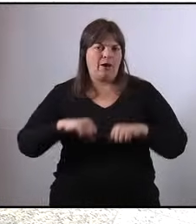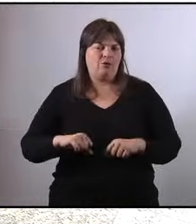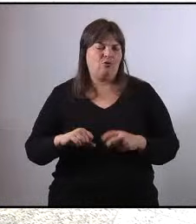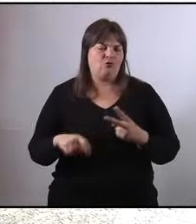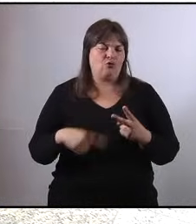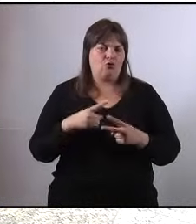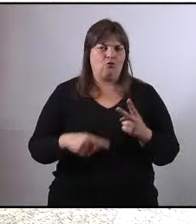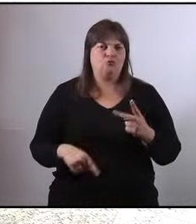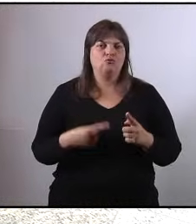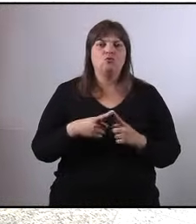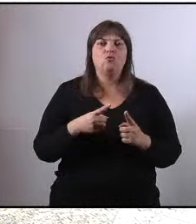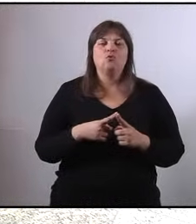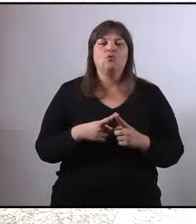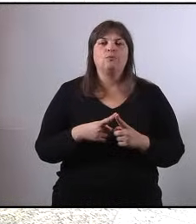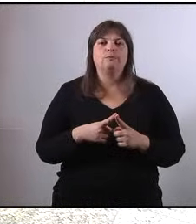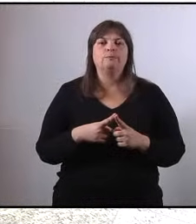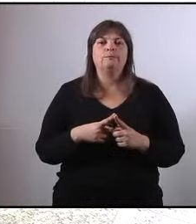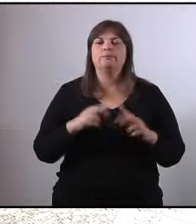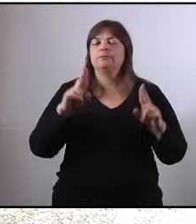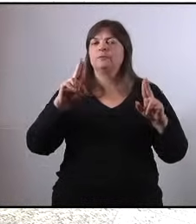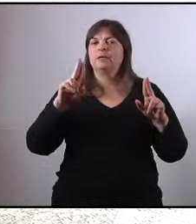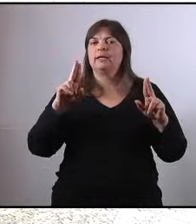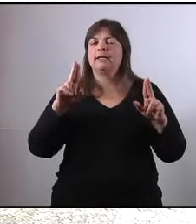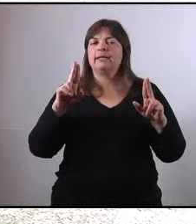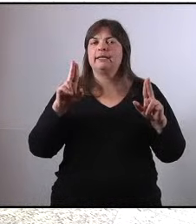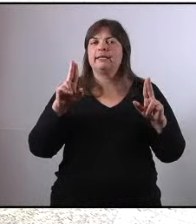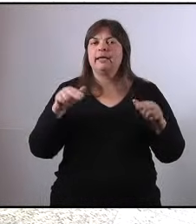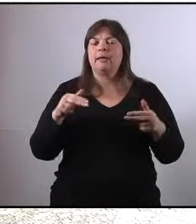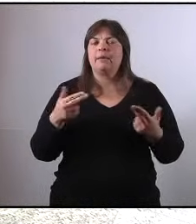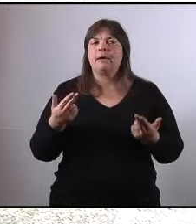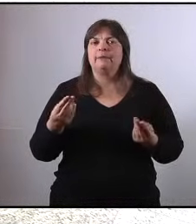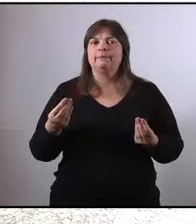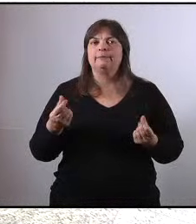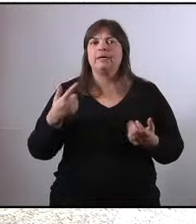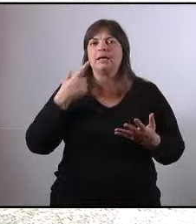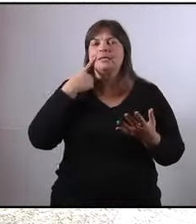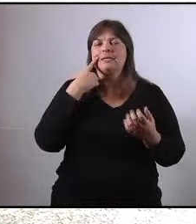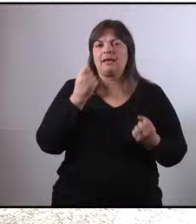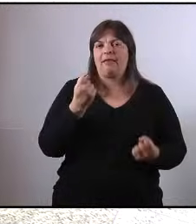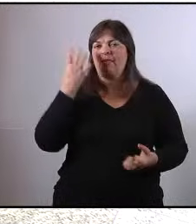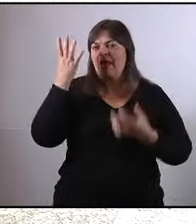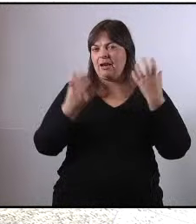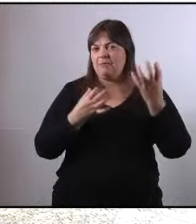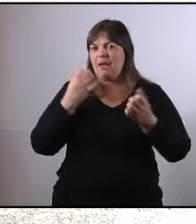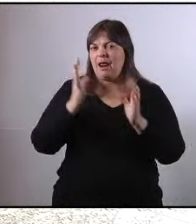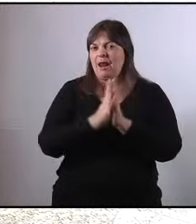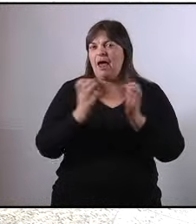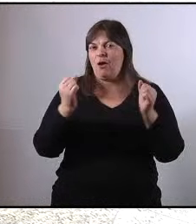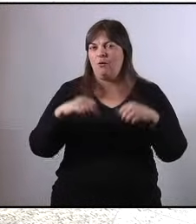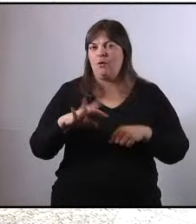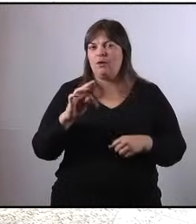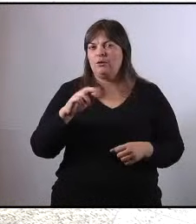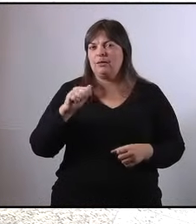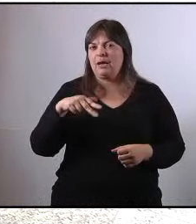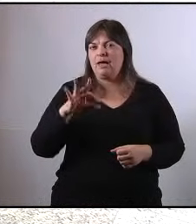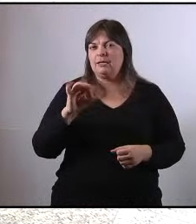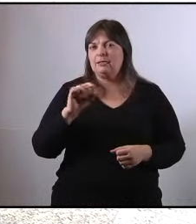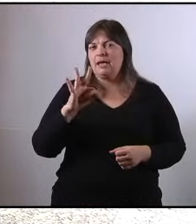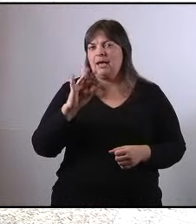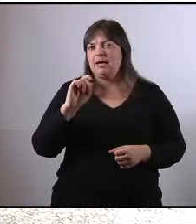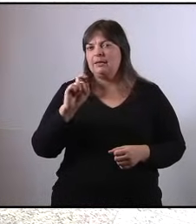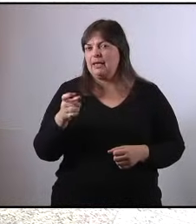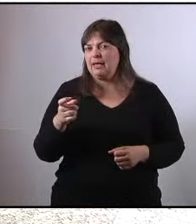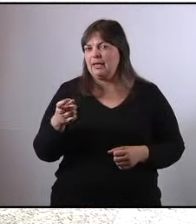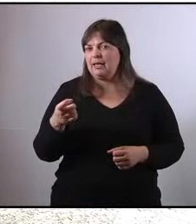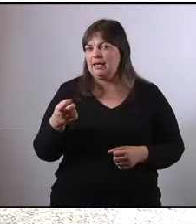Uno, siguiendo un poco el tema de sanidad animal, hay un acuerdo con Transatec, creo que me ha